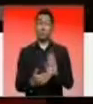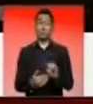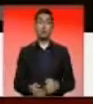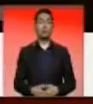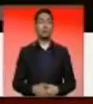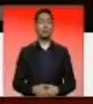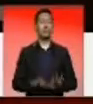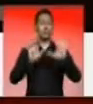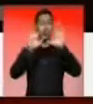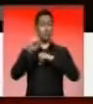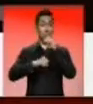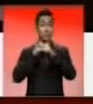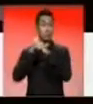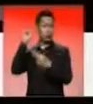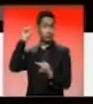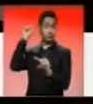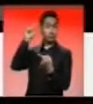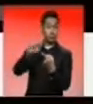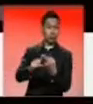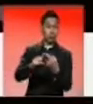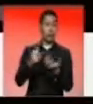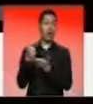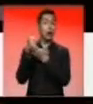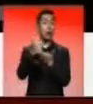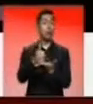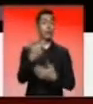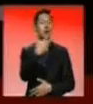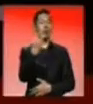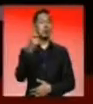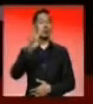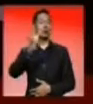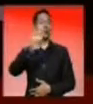últimos 10 años se han beneficiado